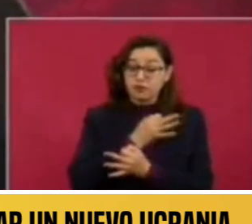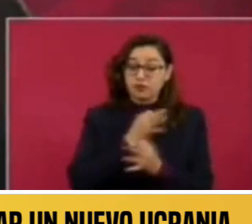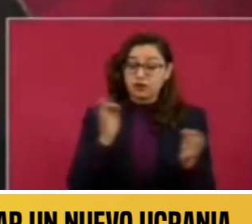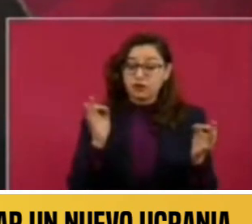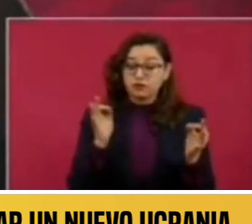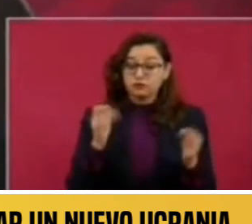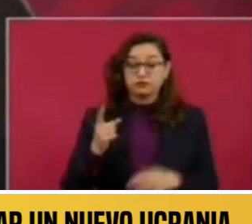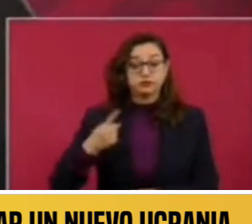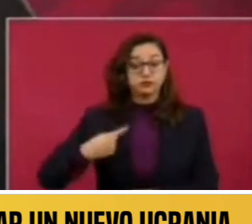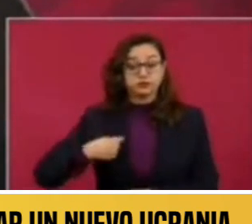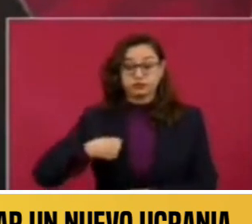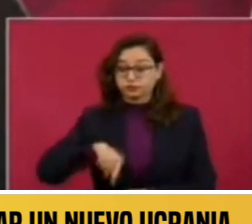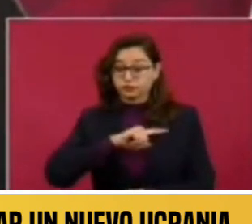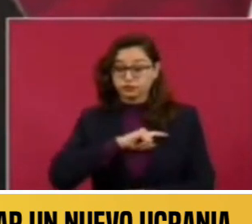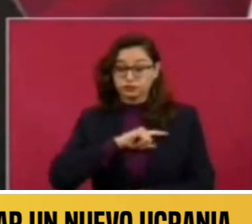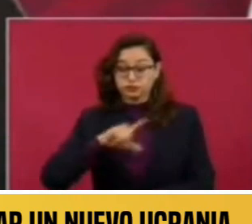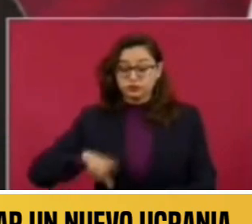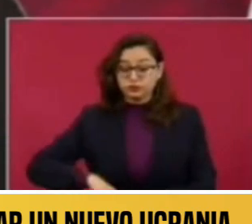cancelamos el CISEN,